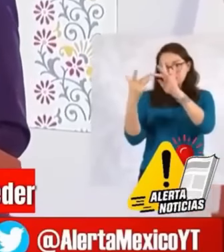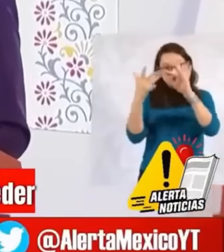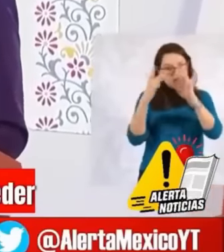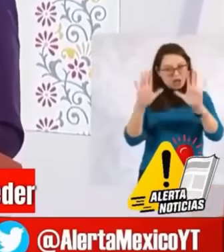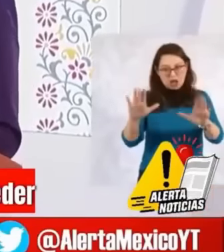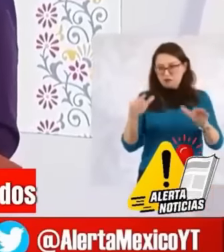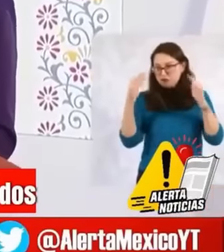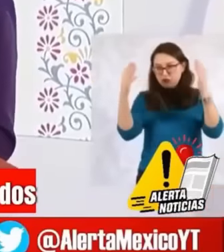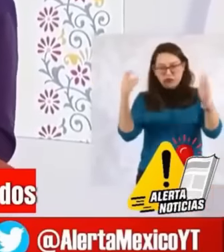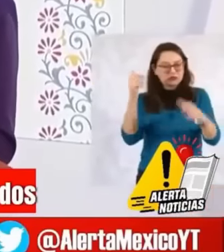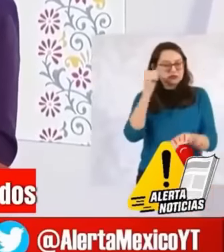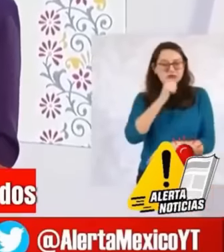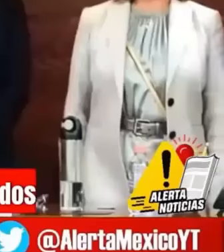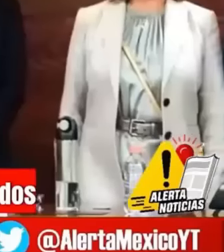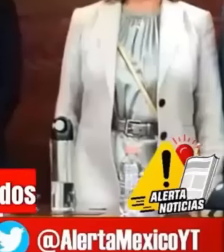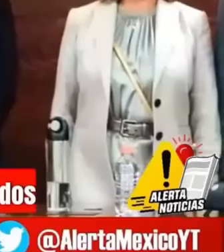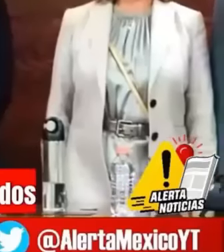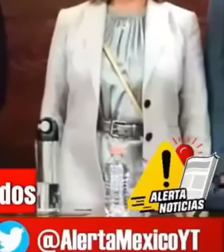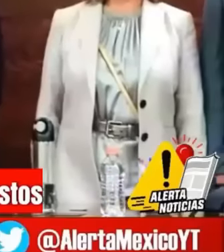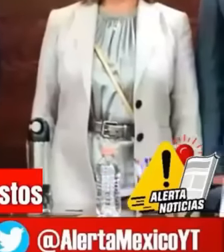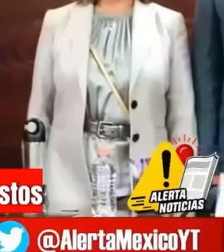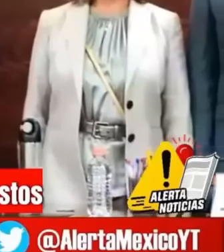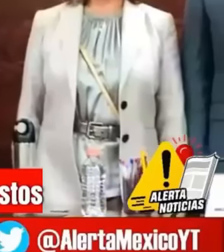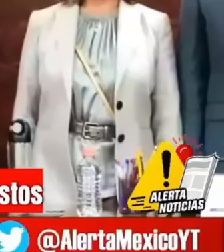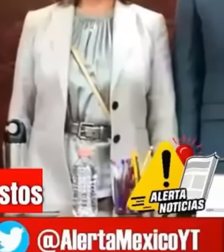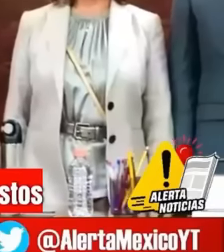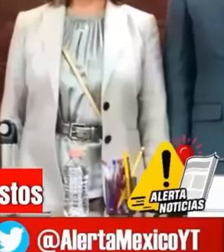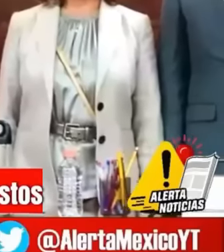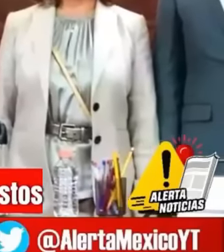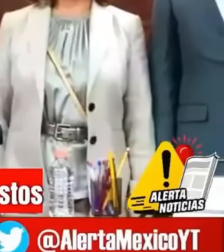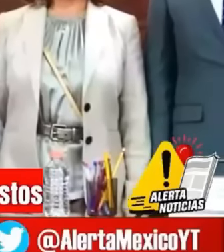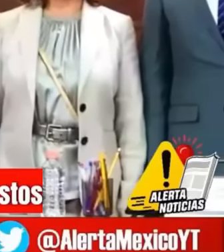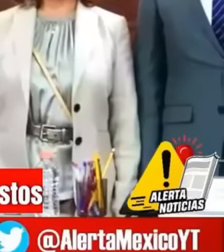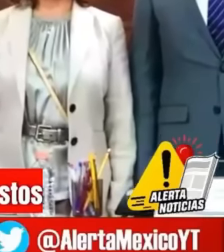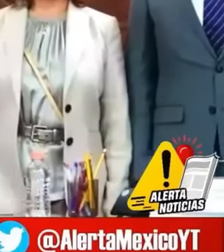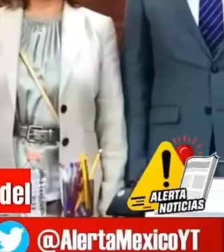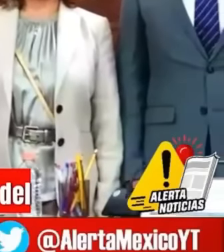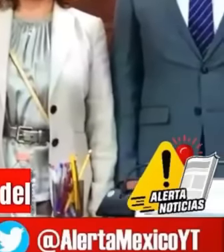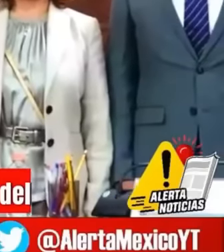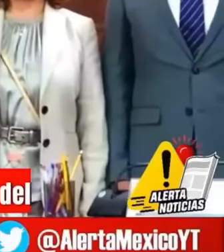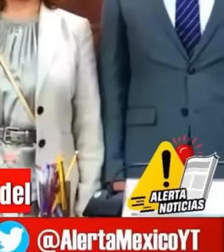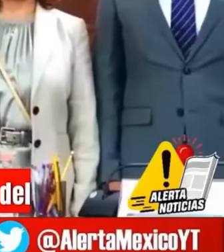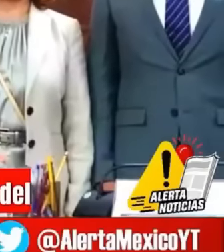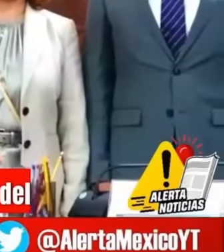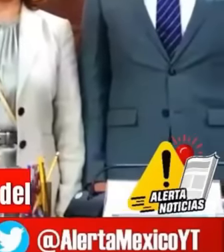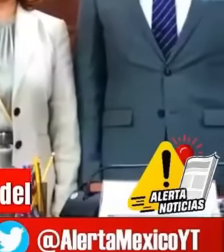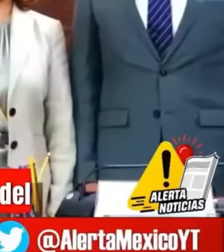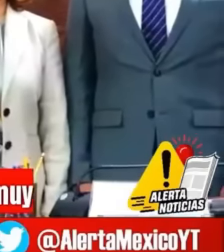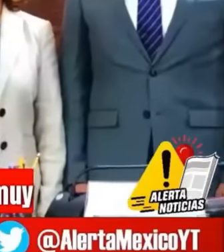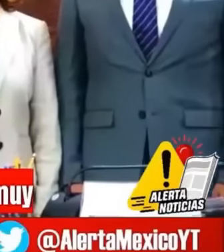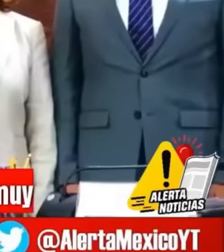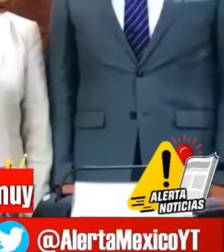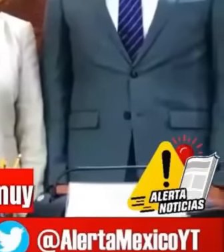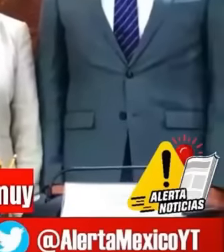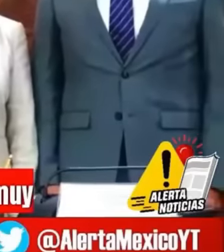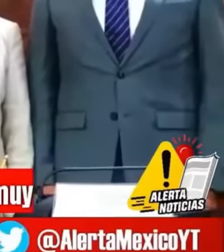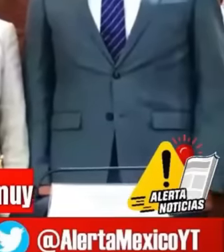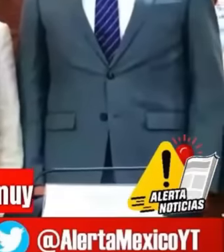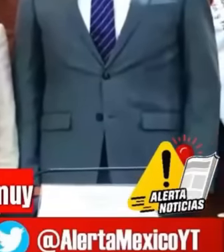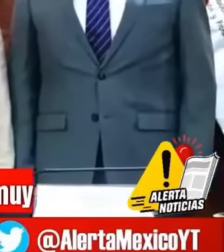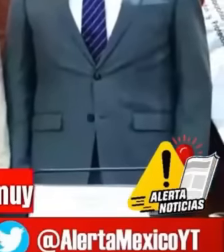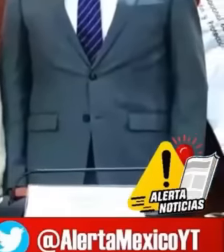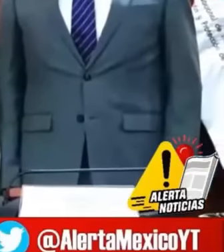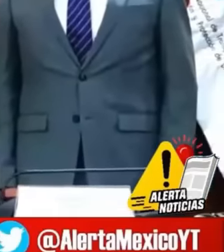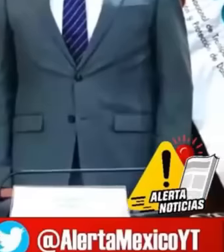trabajadores tenían que ceder parte de su salario a los altos mandos del instituto, también exhibió que estos mismos altos mandos hacían uso del presupuesto para darse